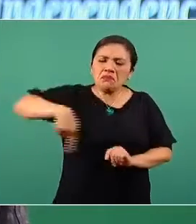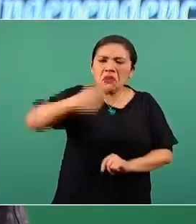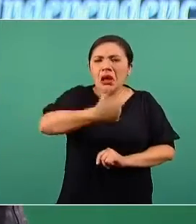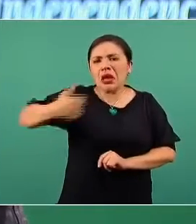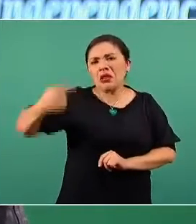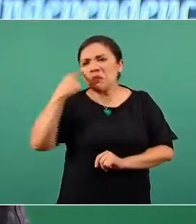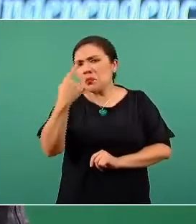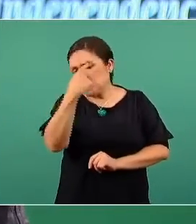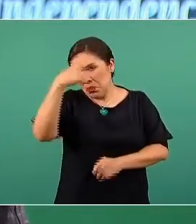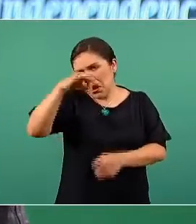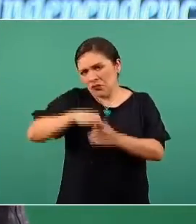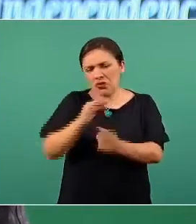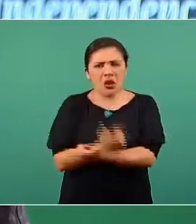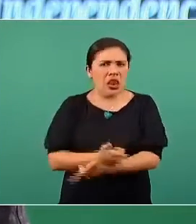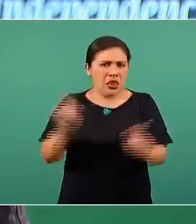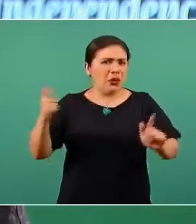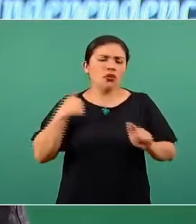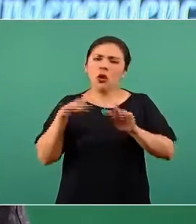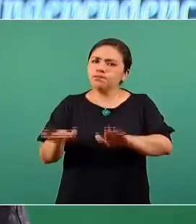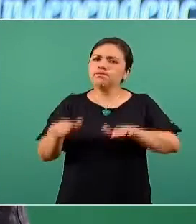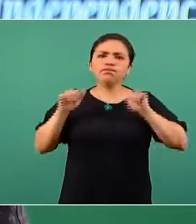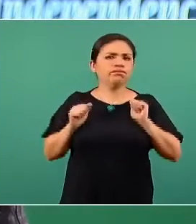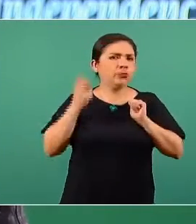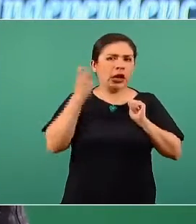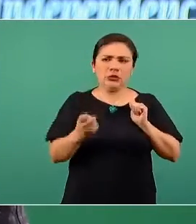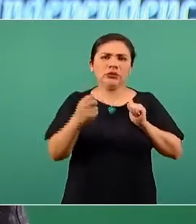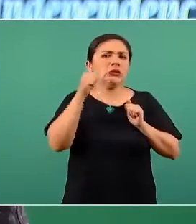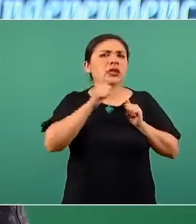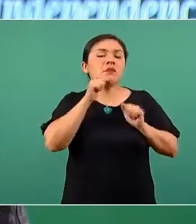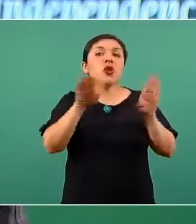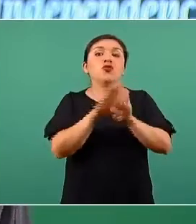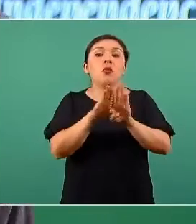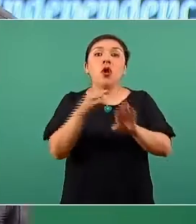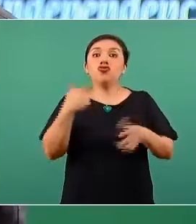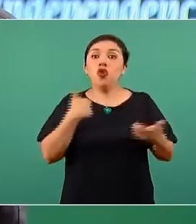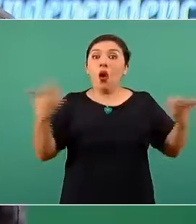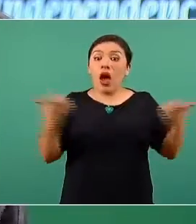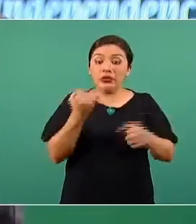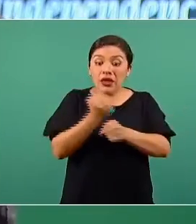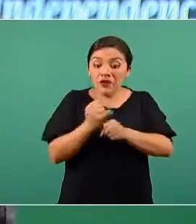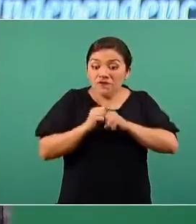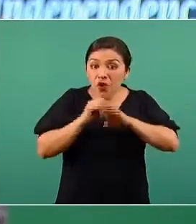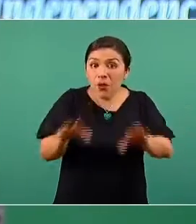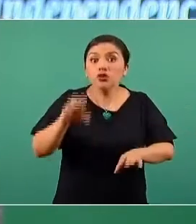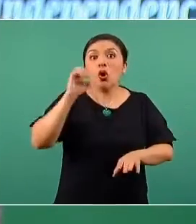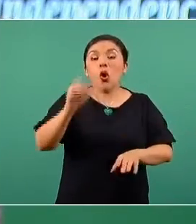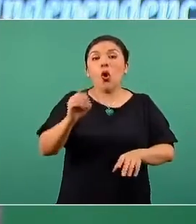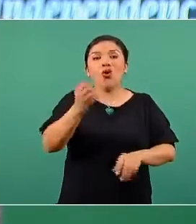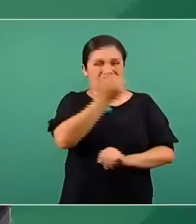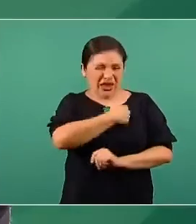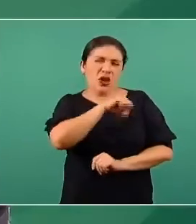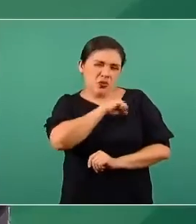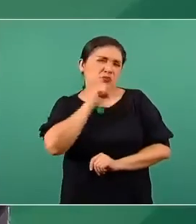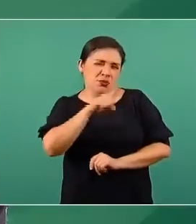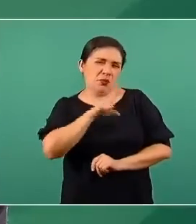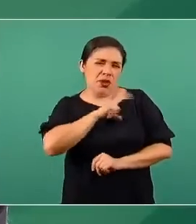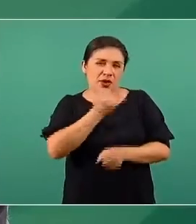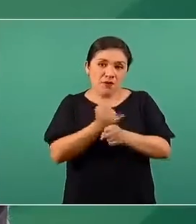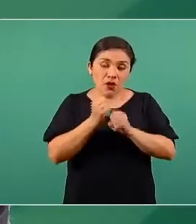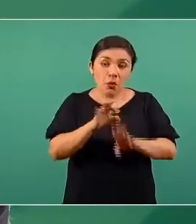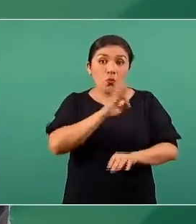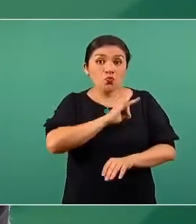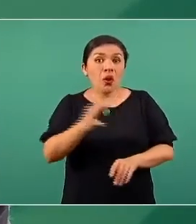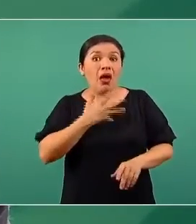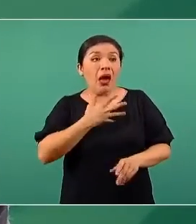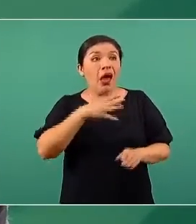electorales. Por eso es que nos hemos abstenido en todo momento de que la información, incluso la de la salud, pudiera